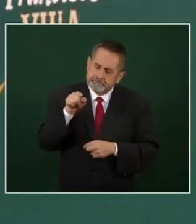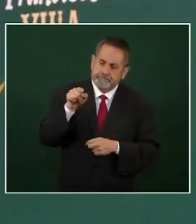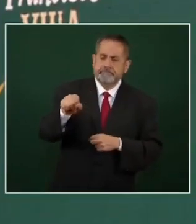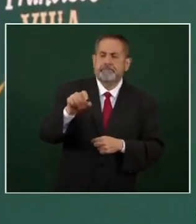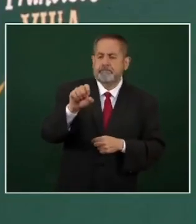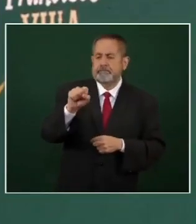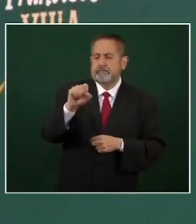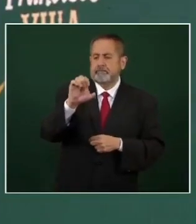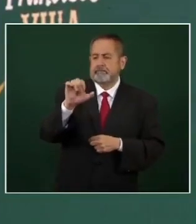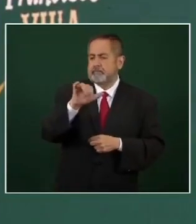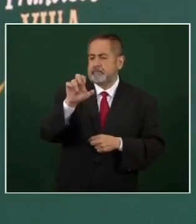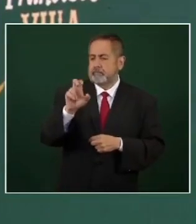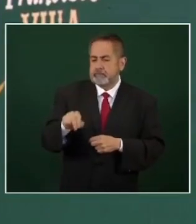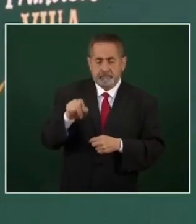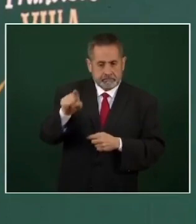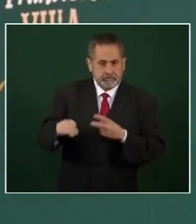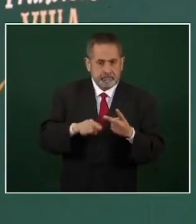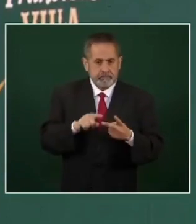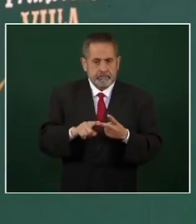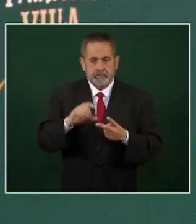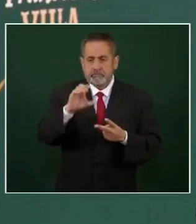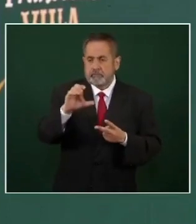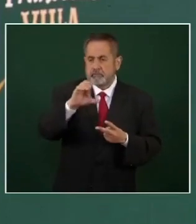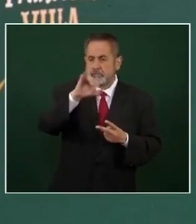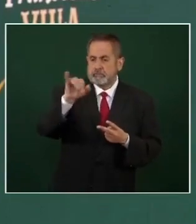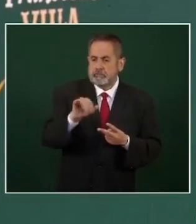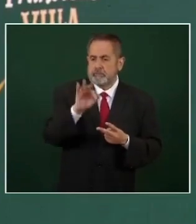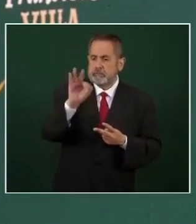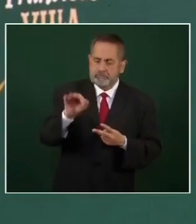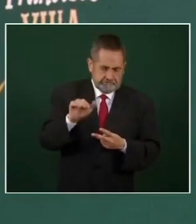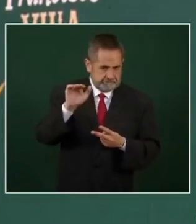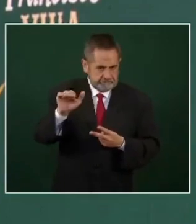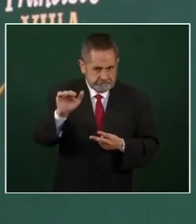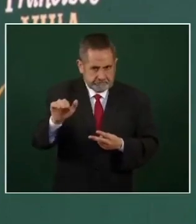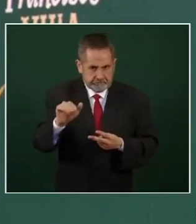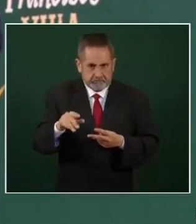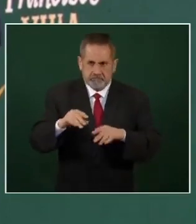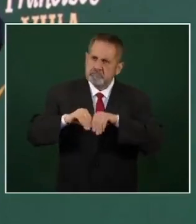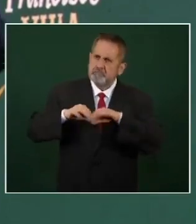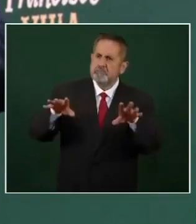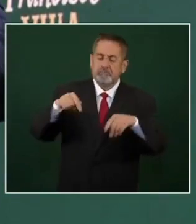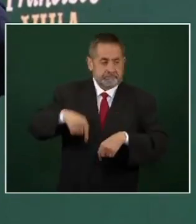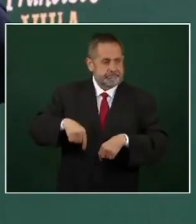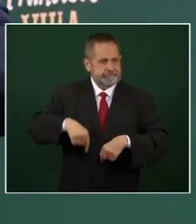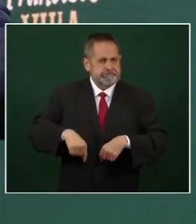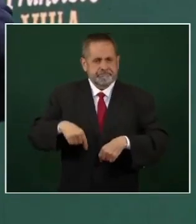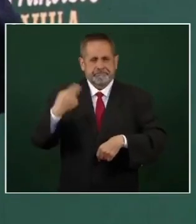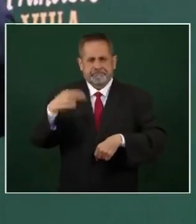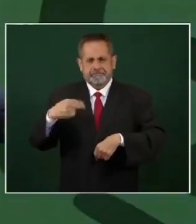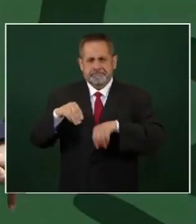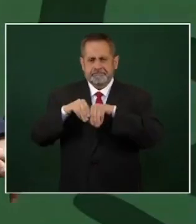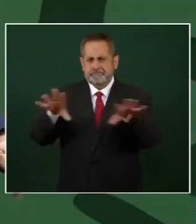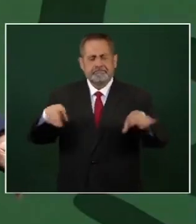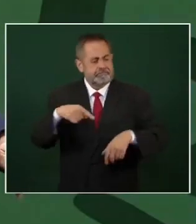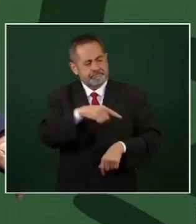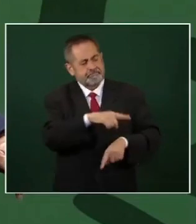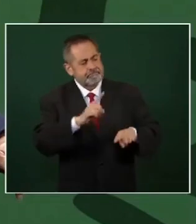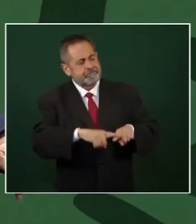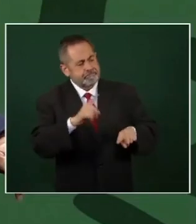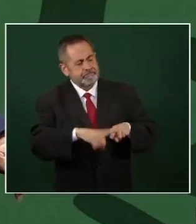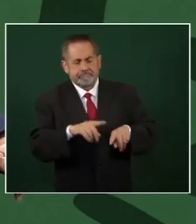Corte, a la judicatura, y vamos a dar a conocer aquí los casos,